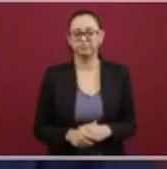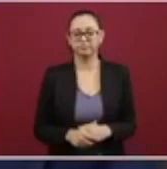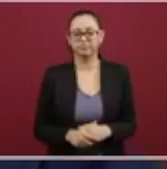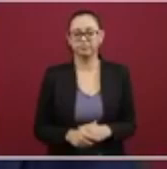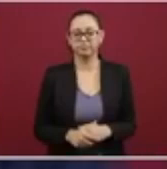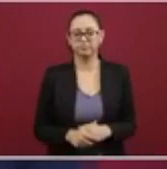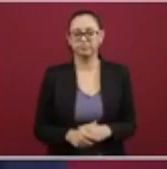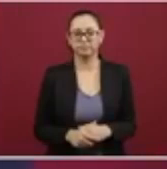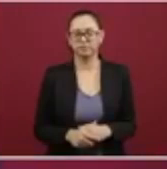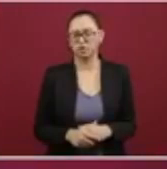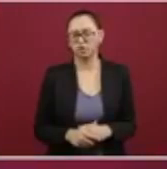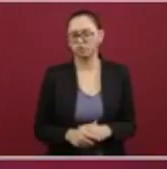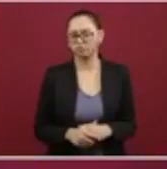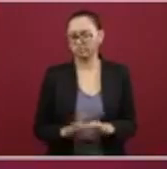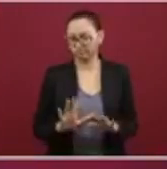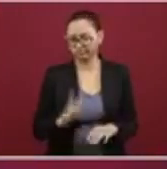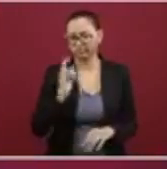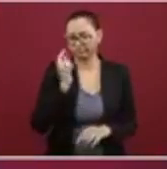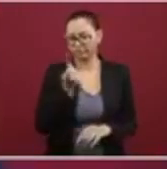Antecedentes.